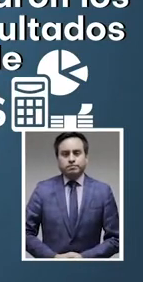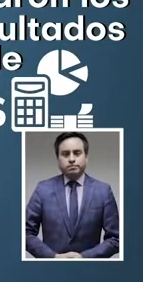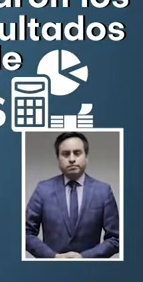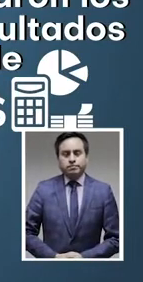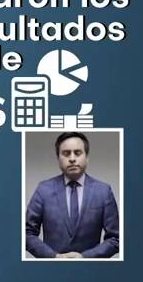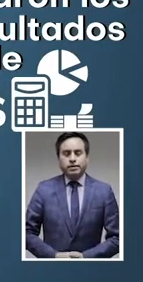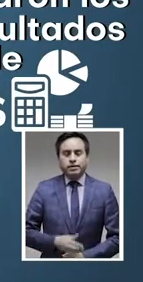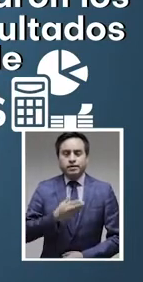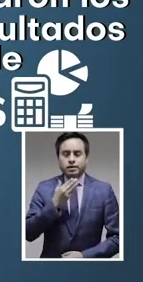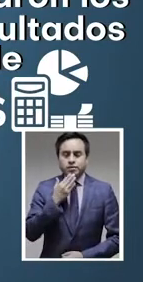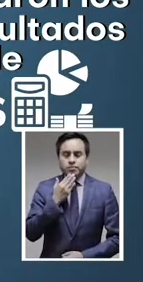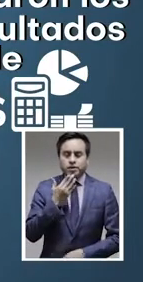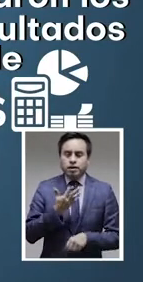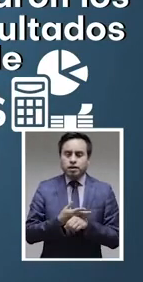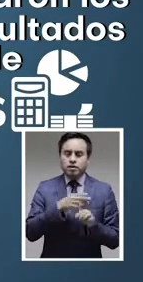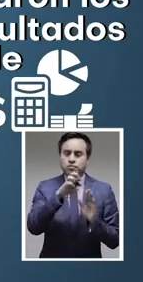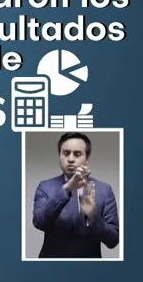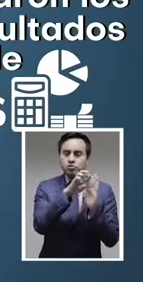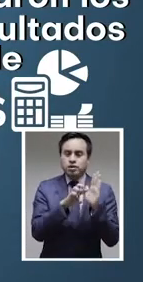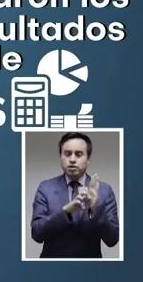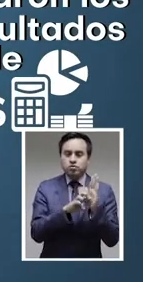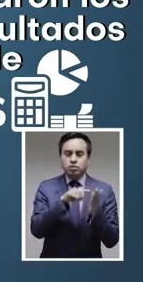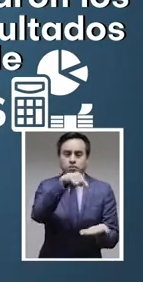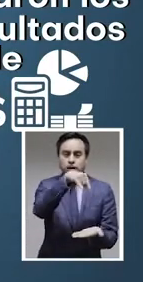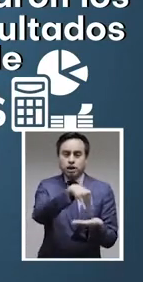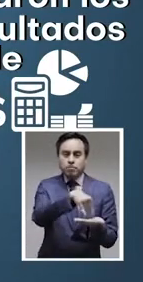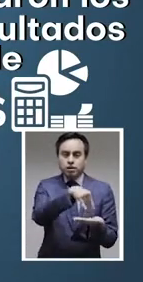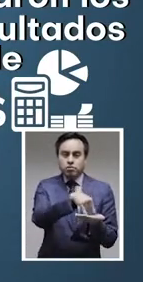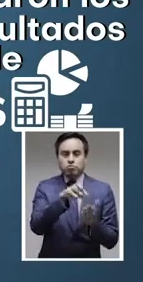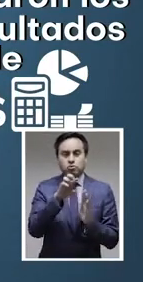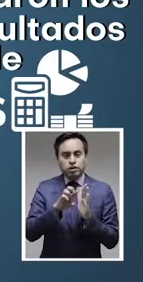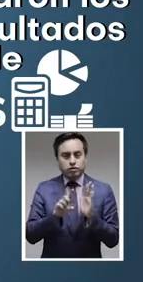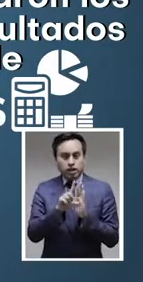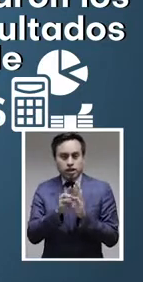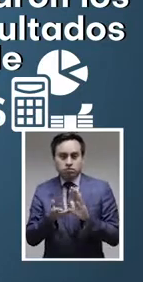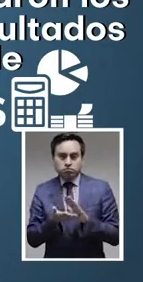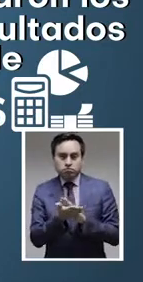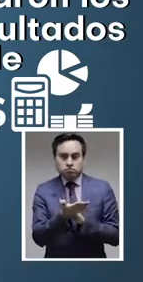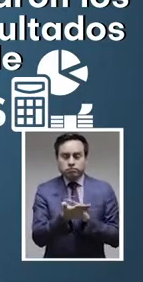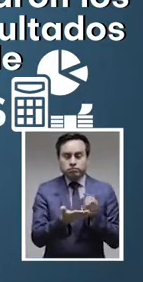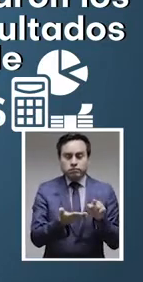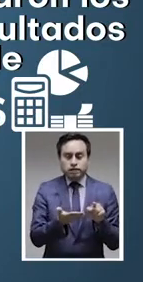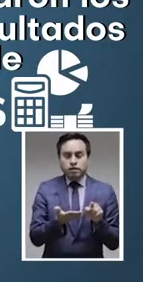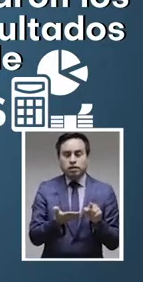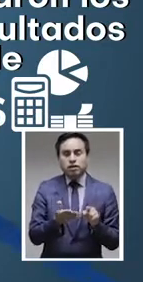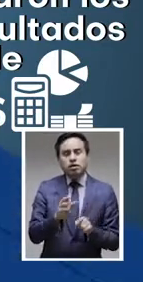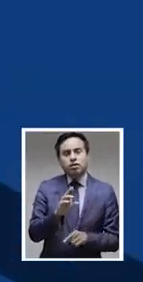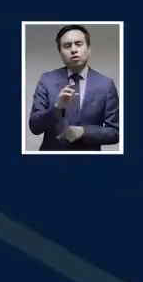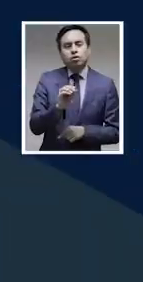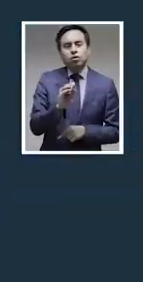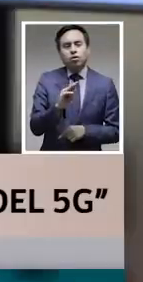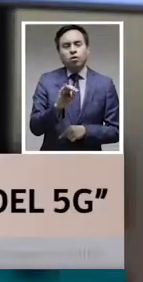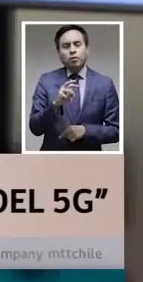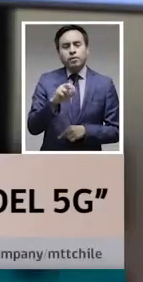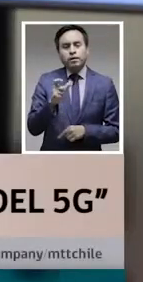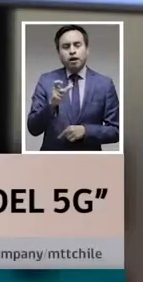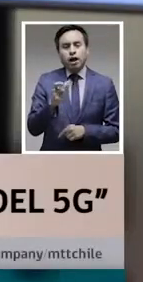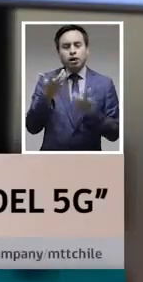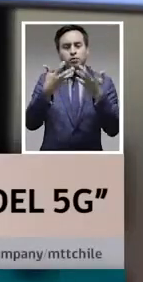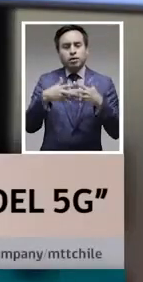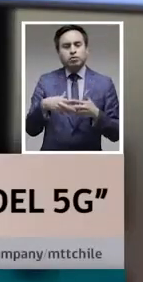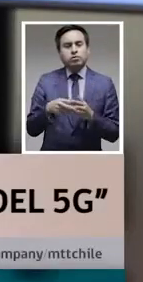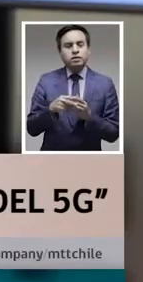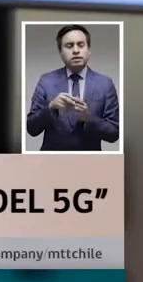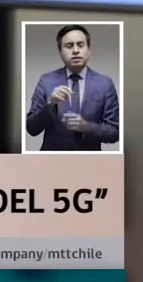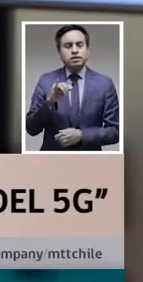Tenemos también proyectos en el Parlamento, como el roaming automático nacional, que